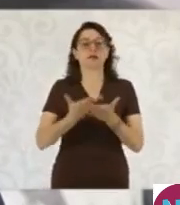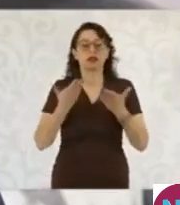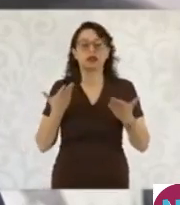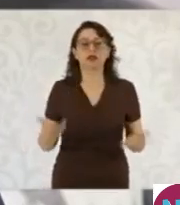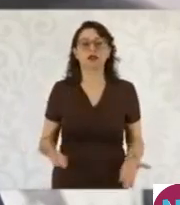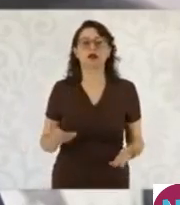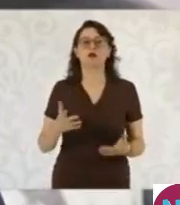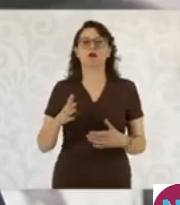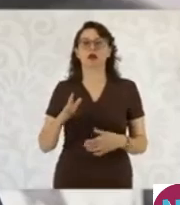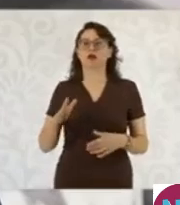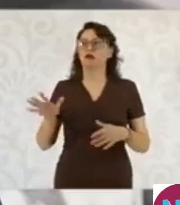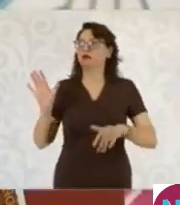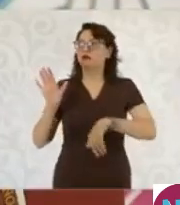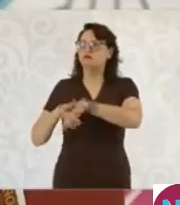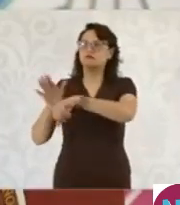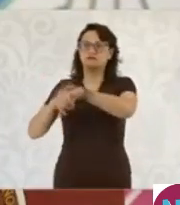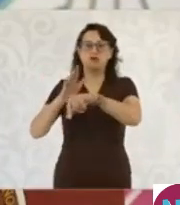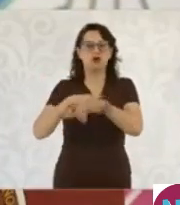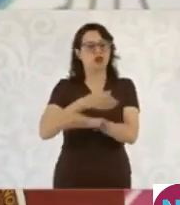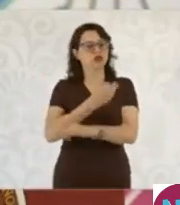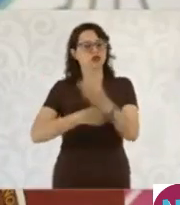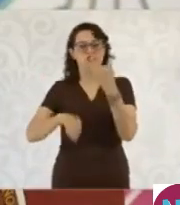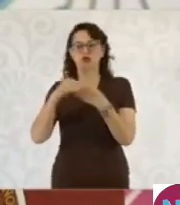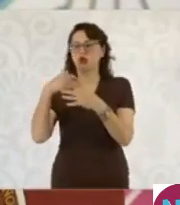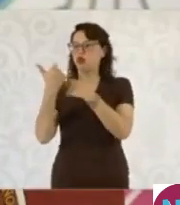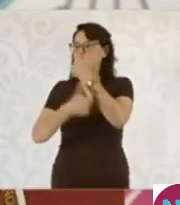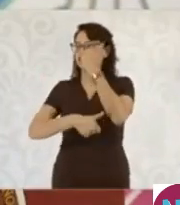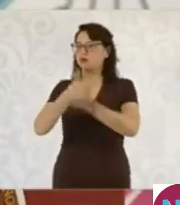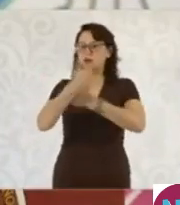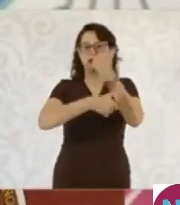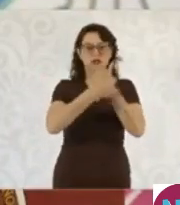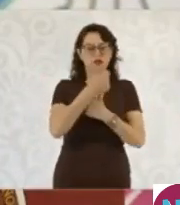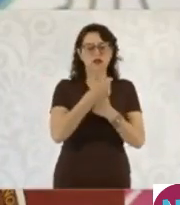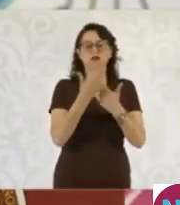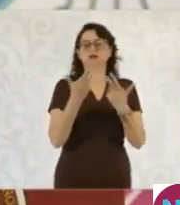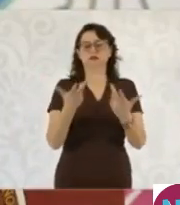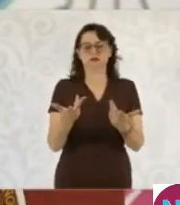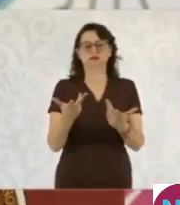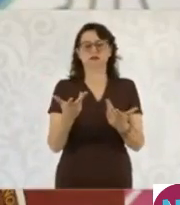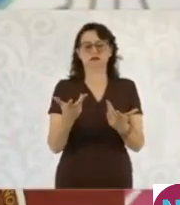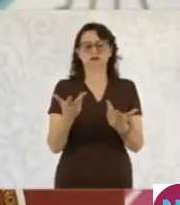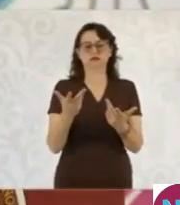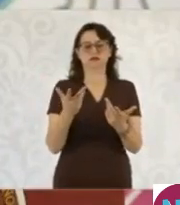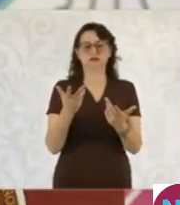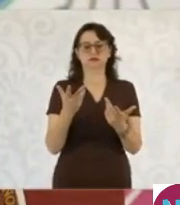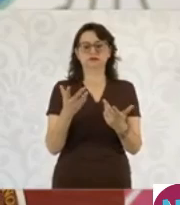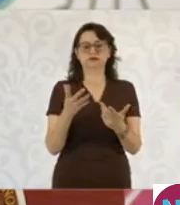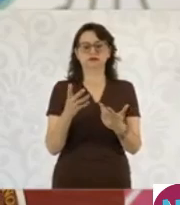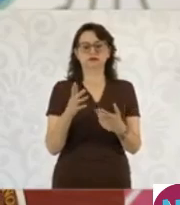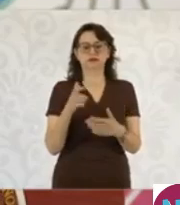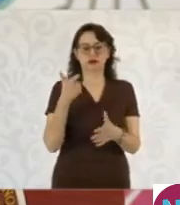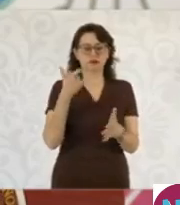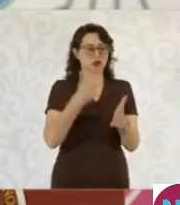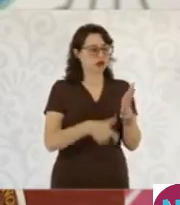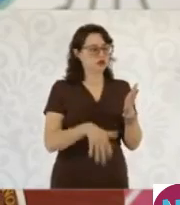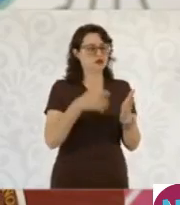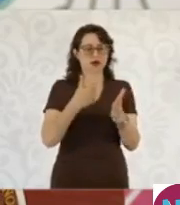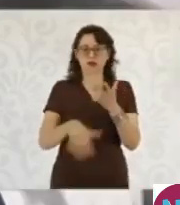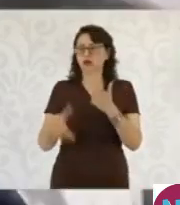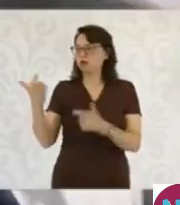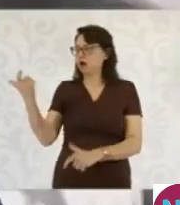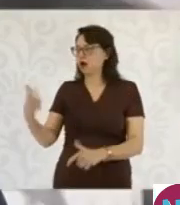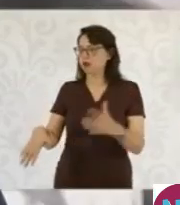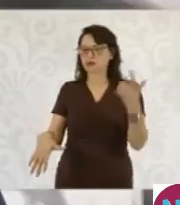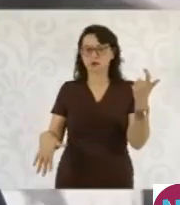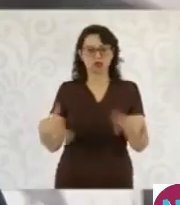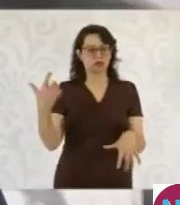a toda la proveeduría, de condiciones de permitir encontrar los proveedores más bajos vía subasta,